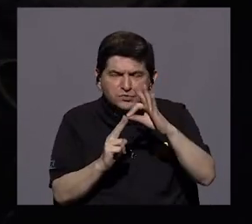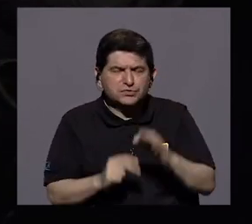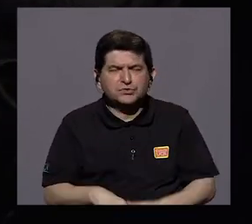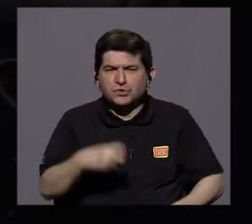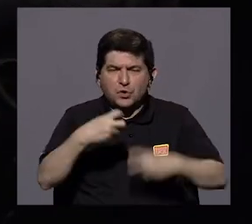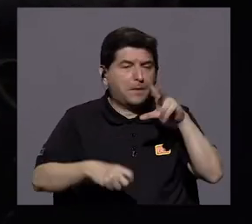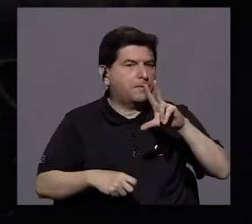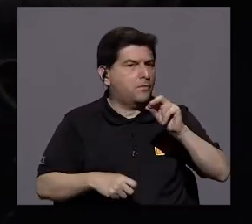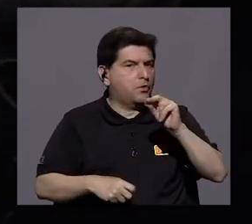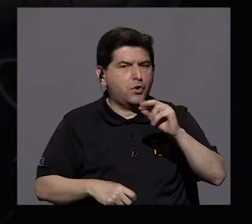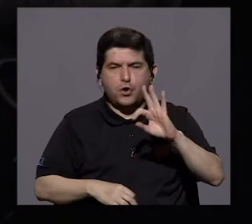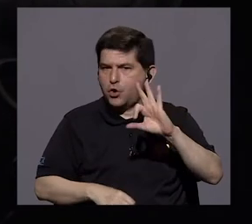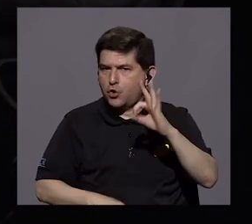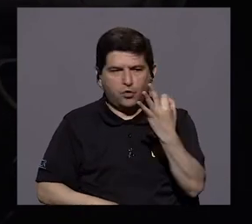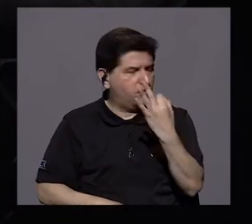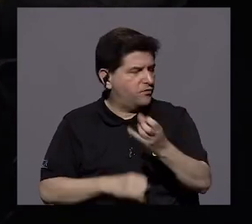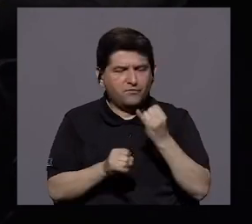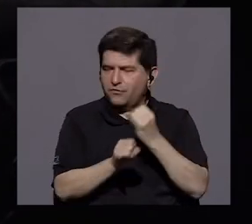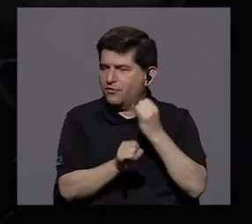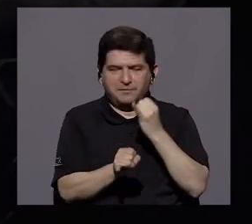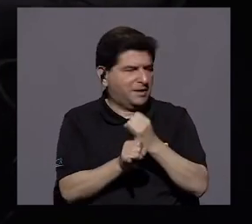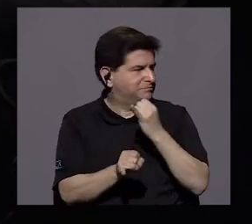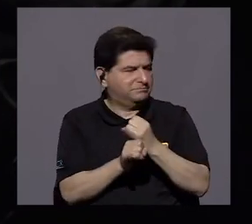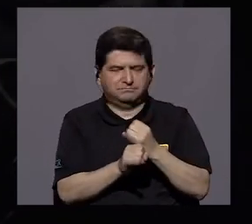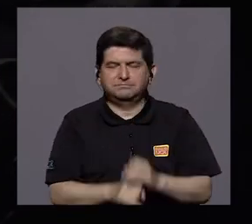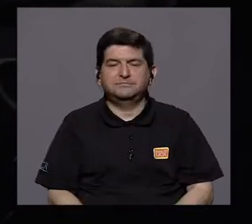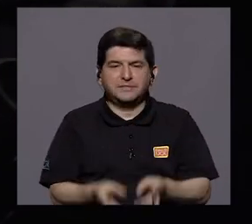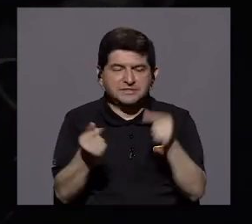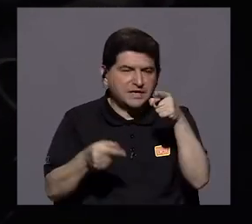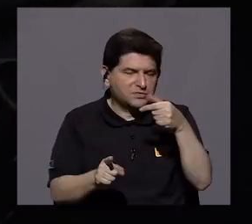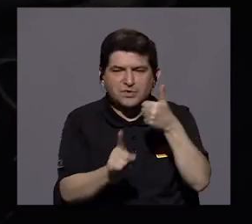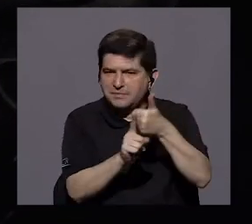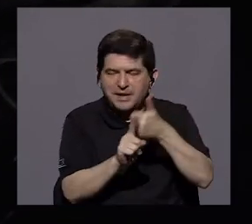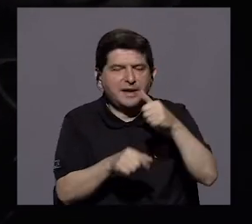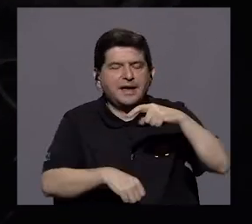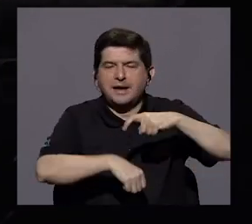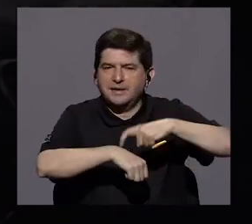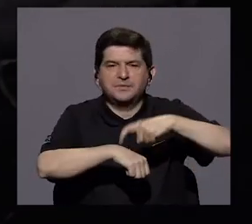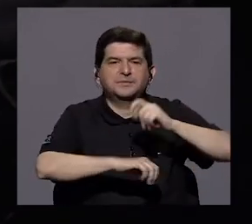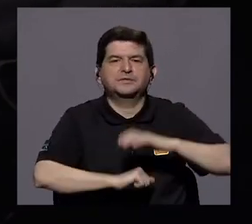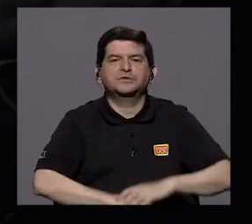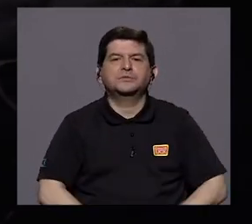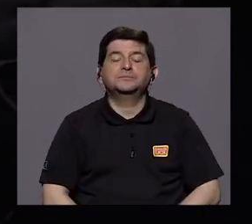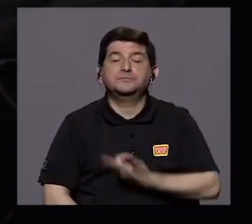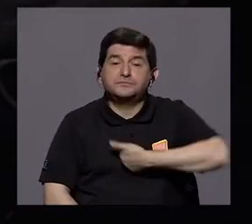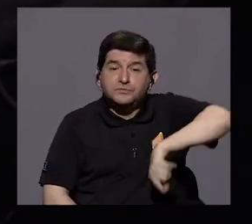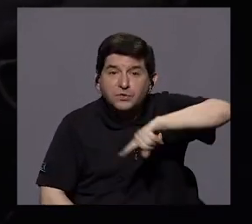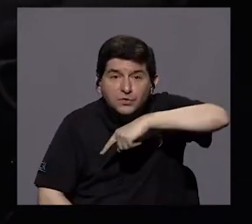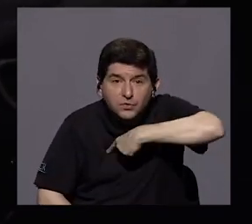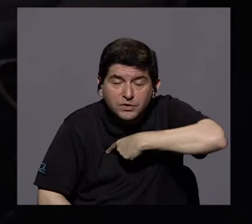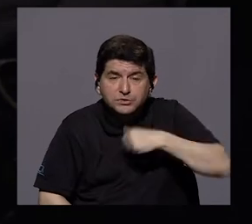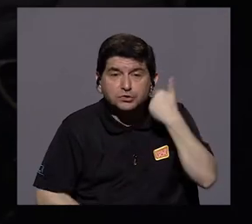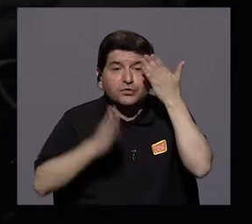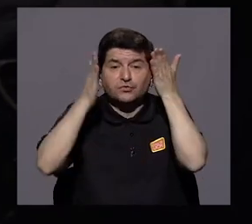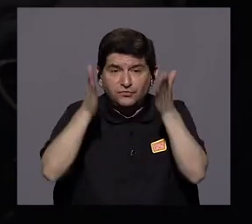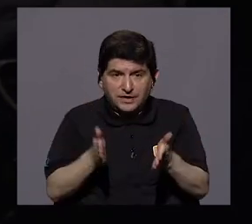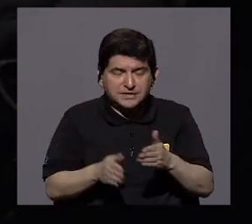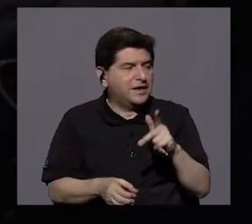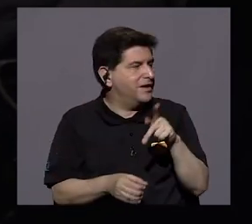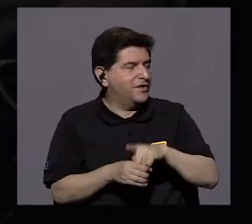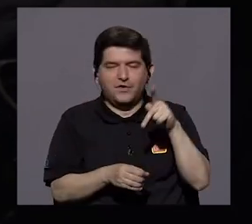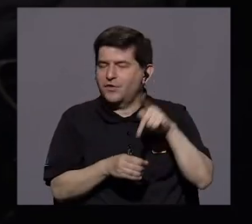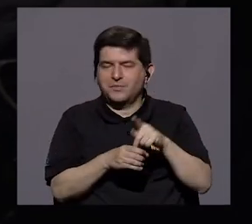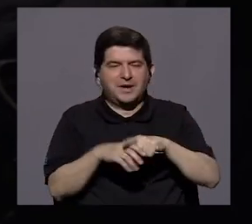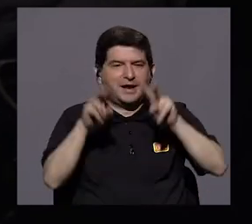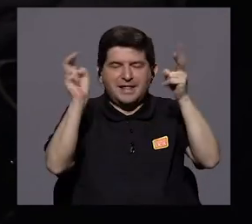no institucionalizado. Sí, claro. No institucionalizado, sí, se resuelve ahí en el momento. En el sitio, sí. Nosotros, nuestros facilitadores